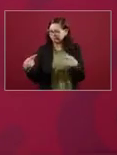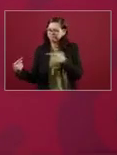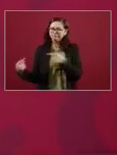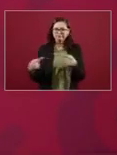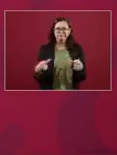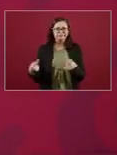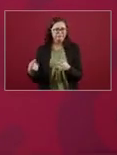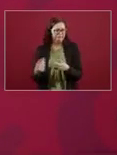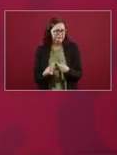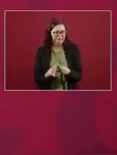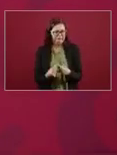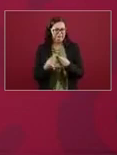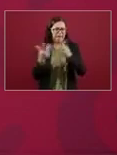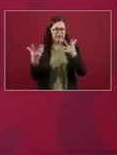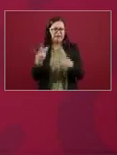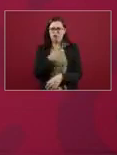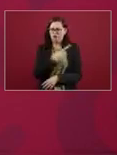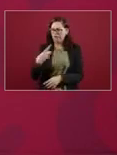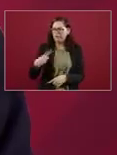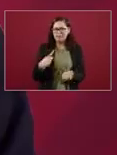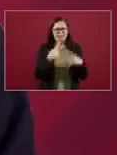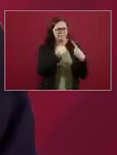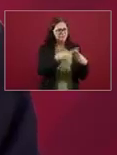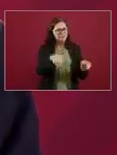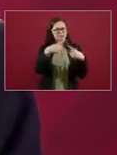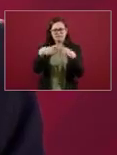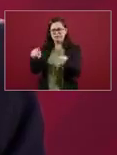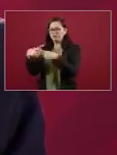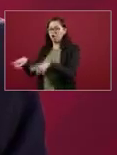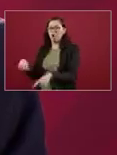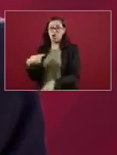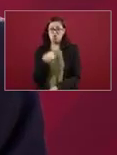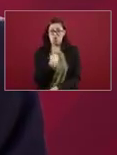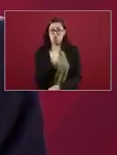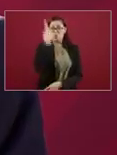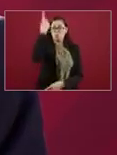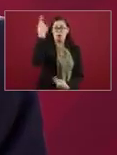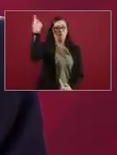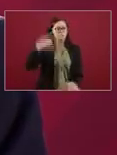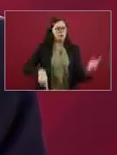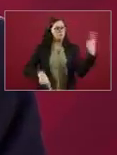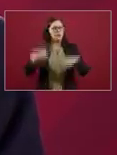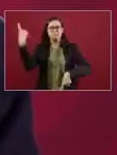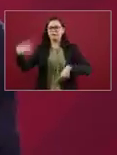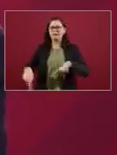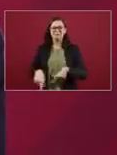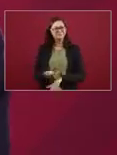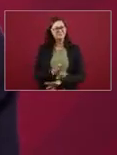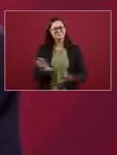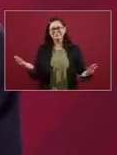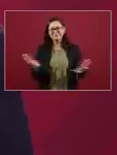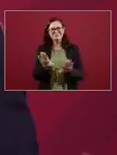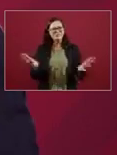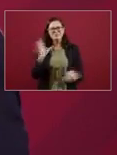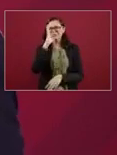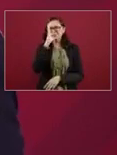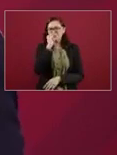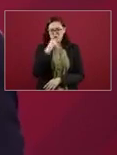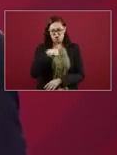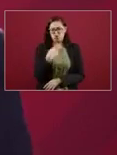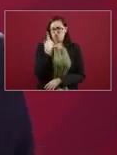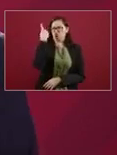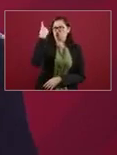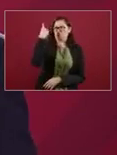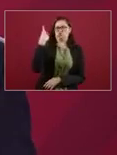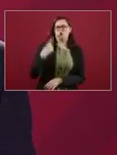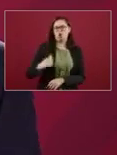discrepancias, tiene que haber pluralidad, no puede haber pensamiento único. En el autoritarismo